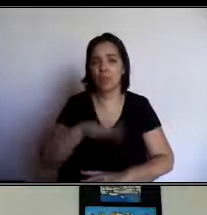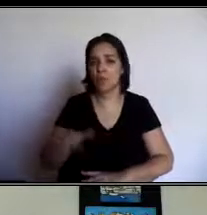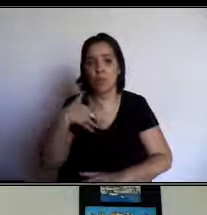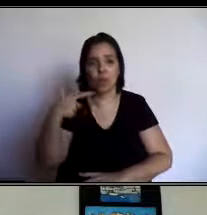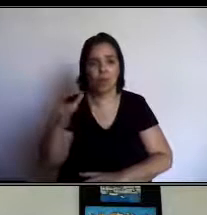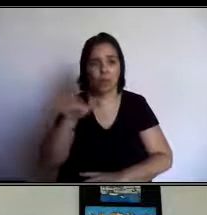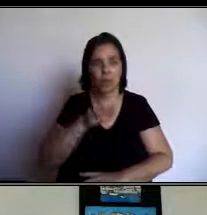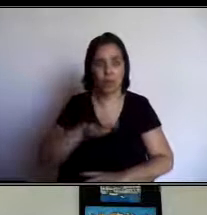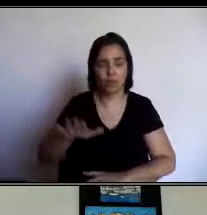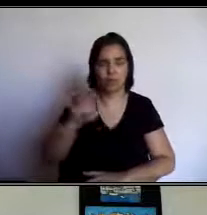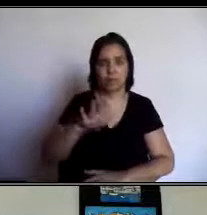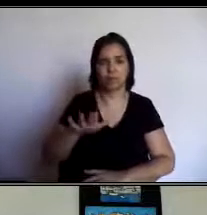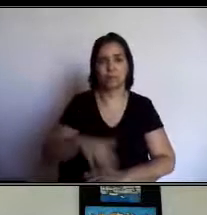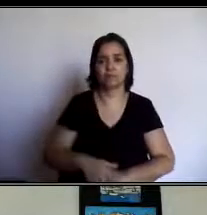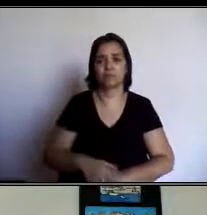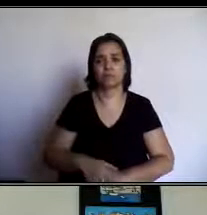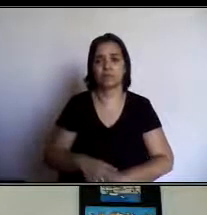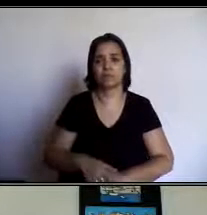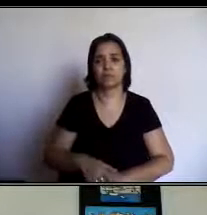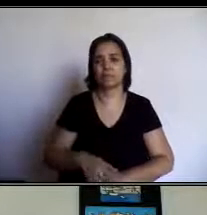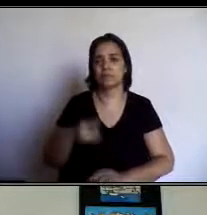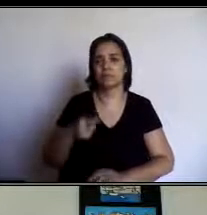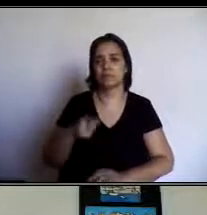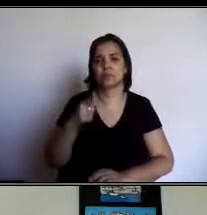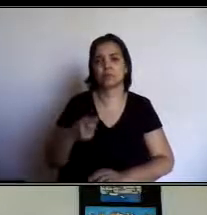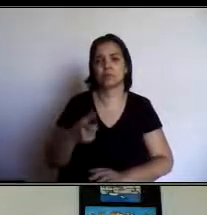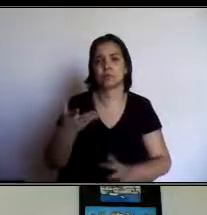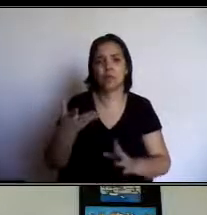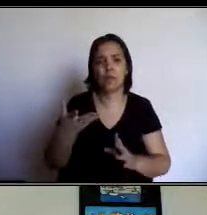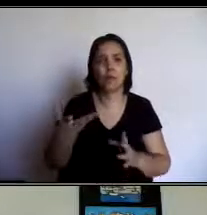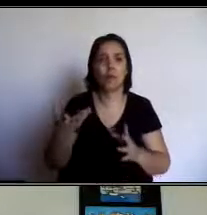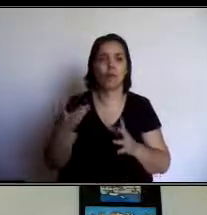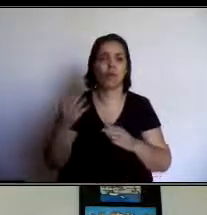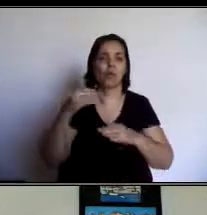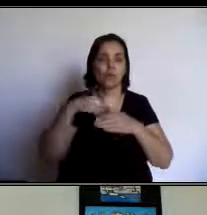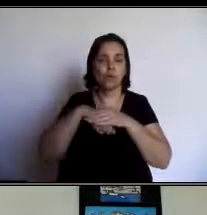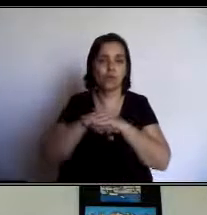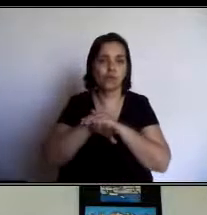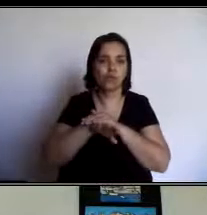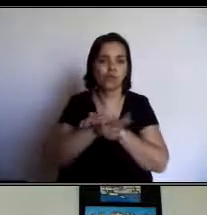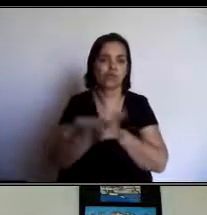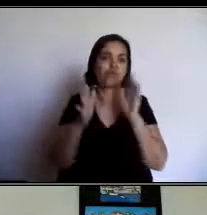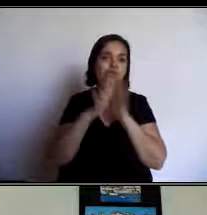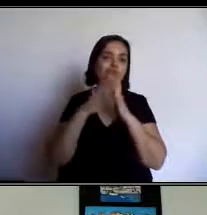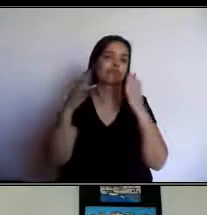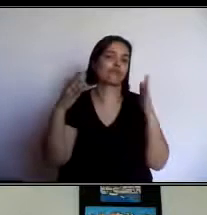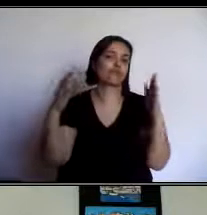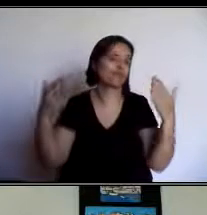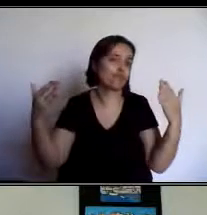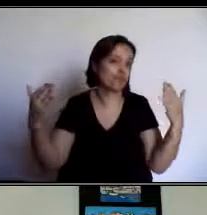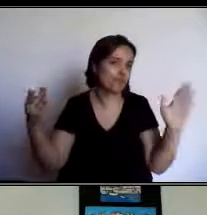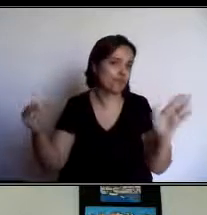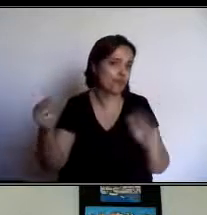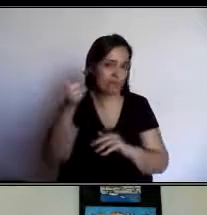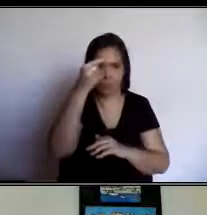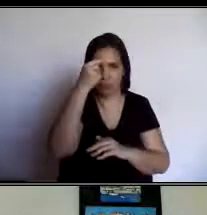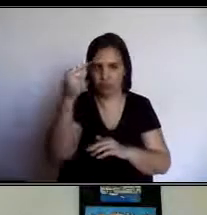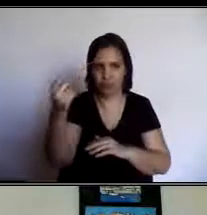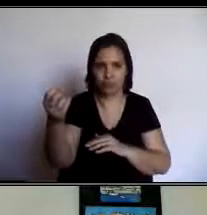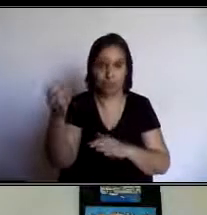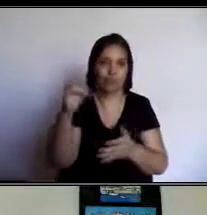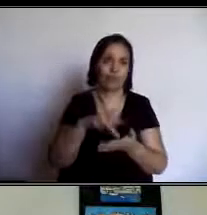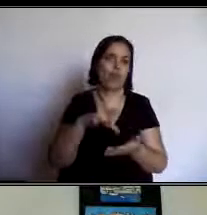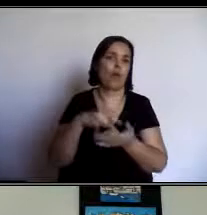territorio. En cualquier territorio puedes tener una impresora 3D, descargarte unos planos que vienen de la India y montar